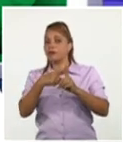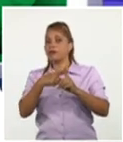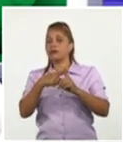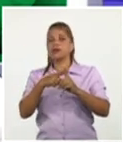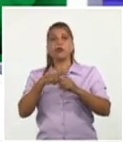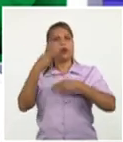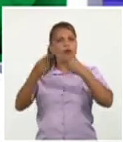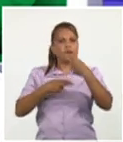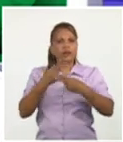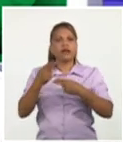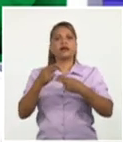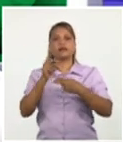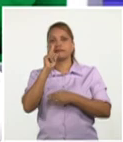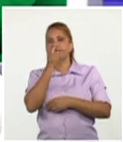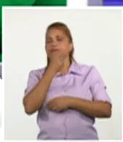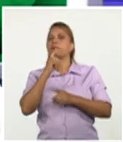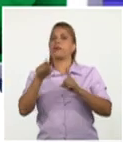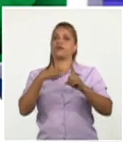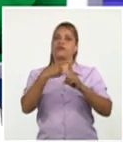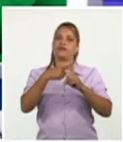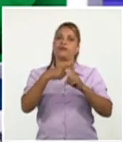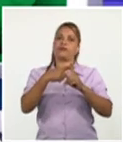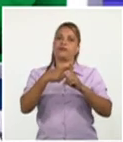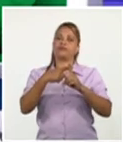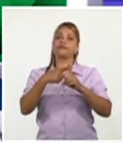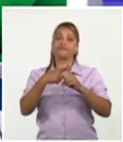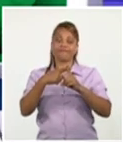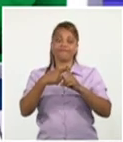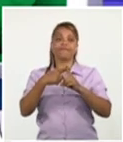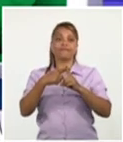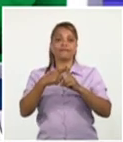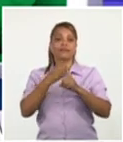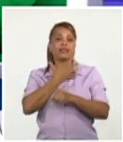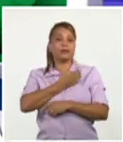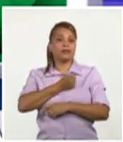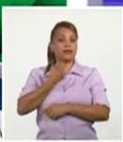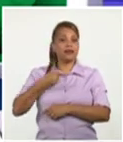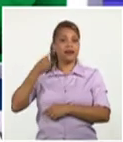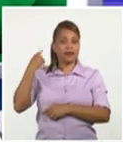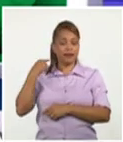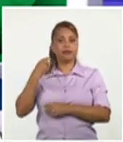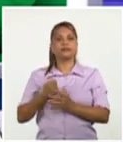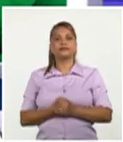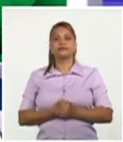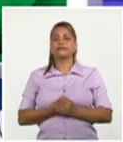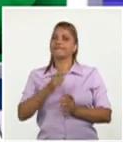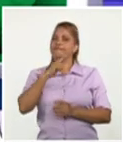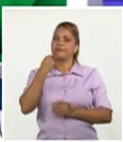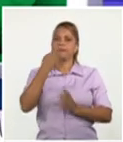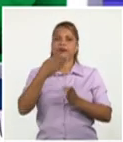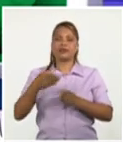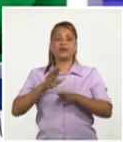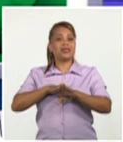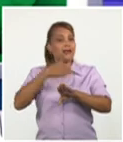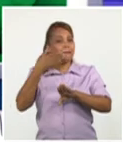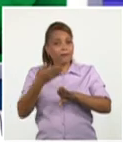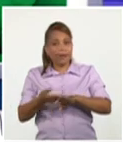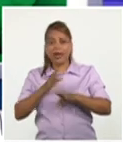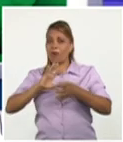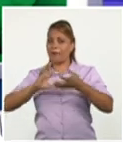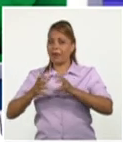resulta positivo. Y lamentablemente en el día de ayer, este paciente, después de un grupo de